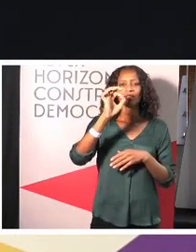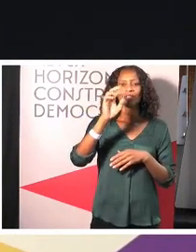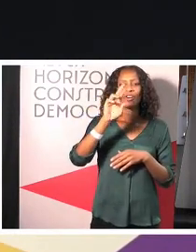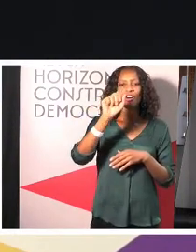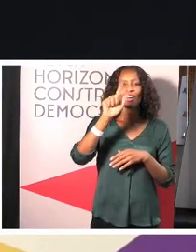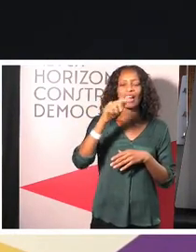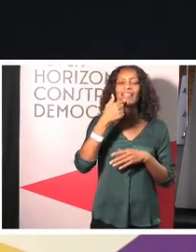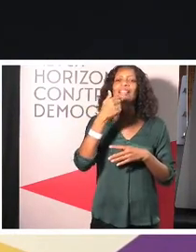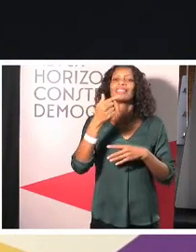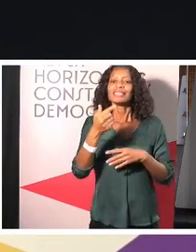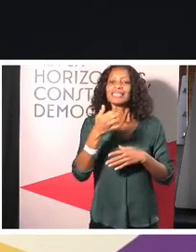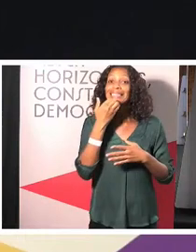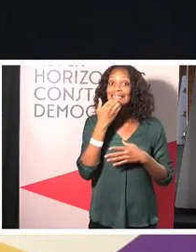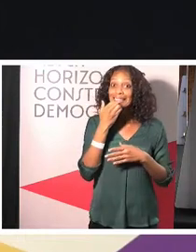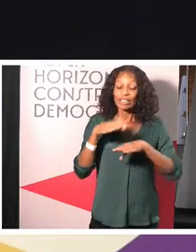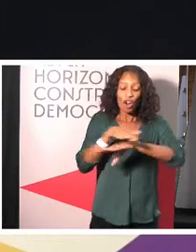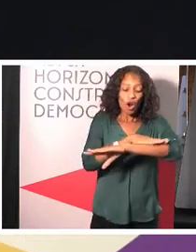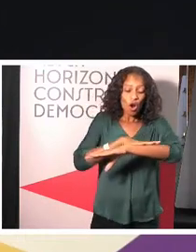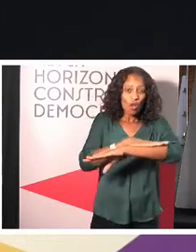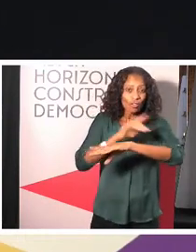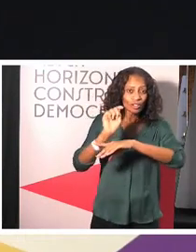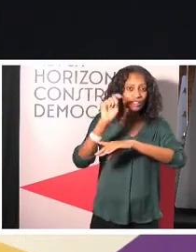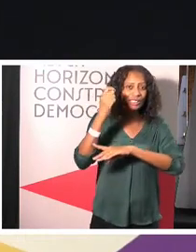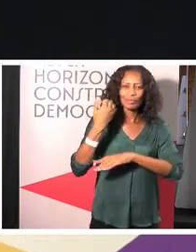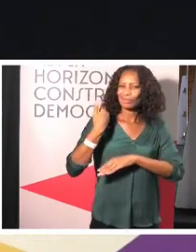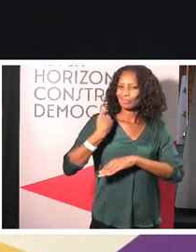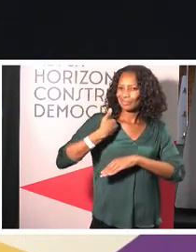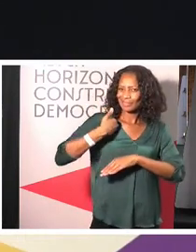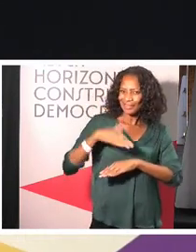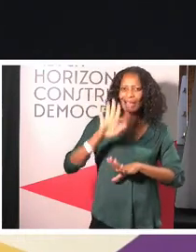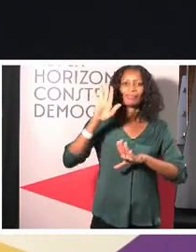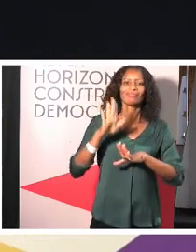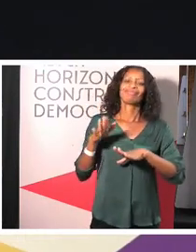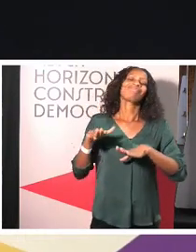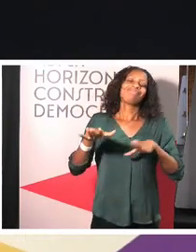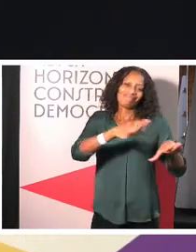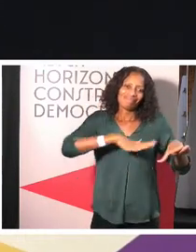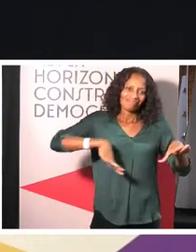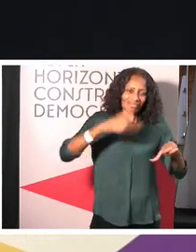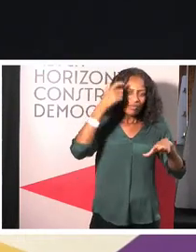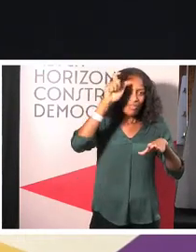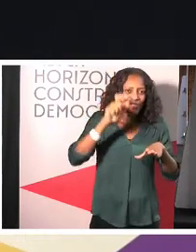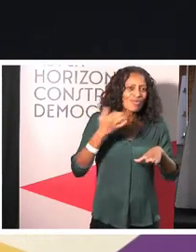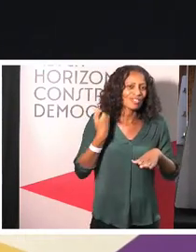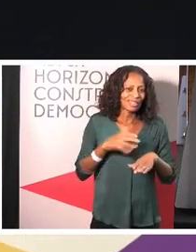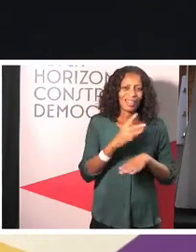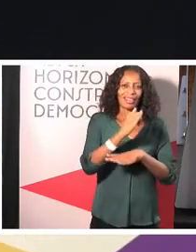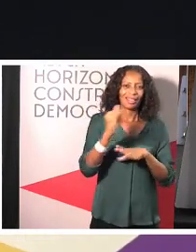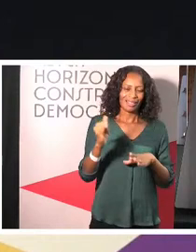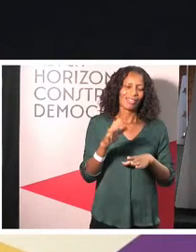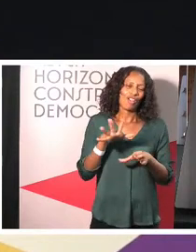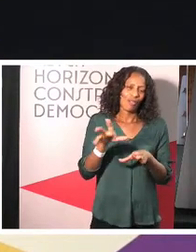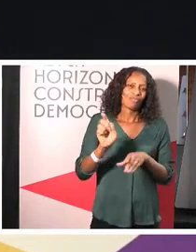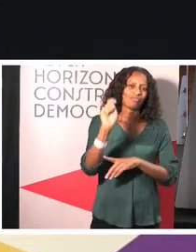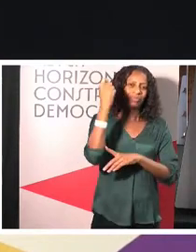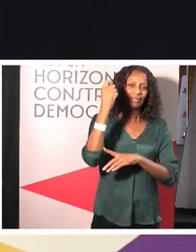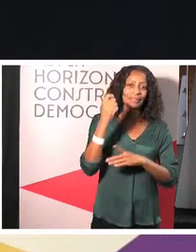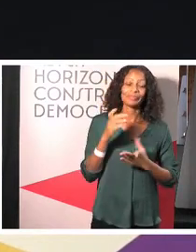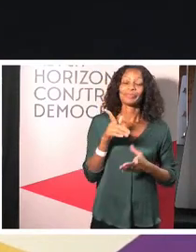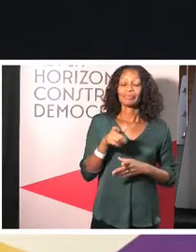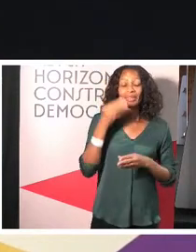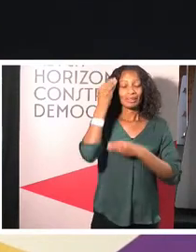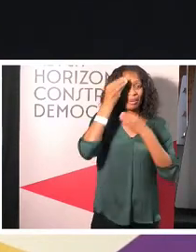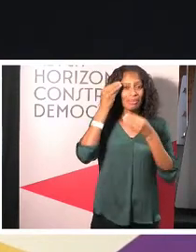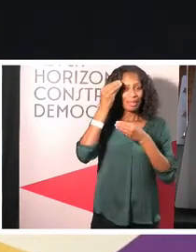visión muy marxista del Estado. Yo creo que estamos atrapados en un pensamiento, ¿no? Y sobre todo después